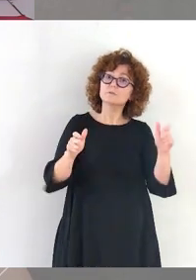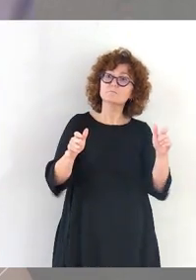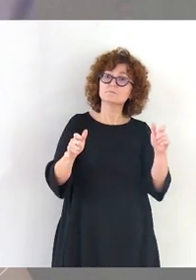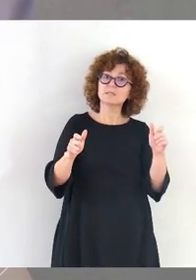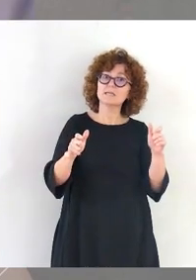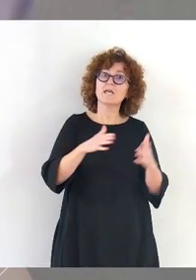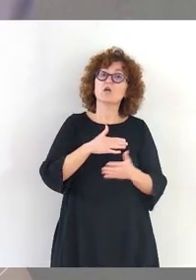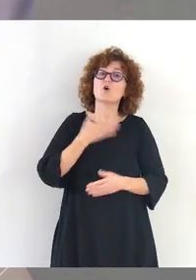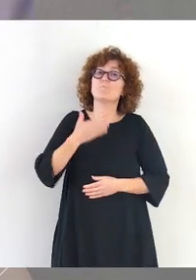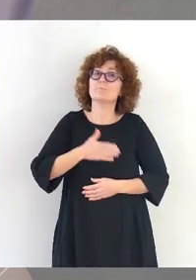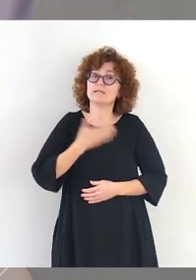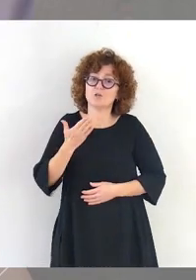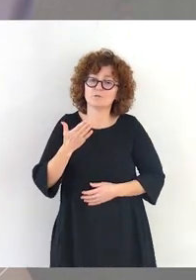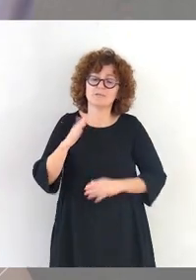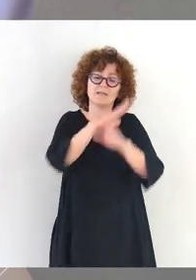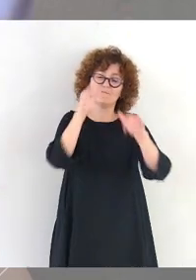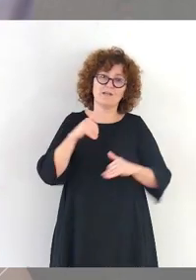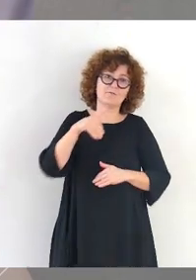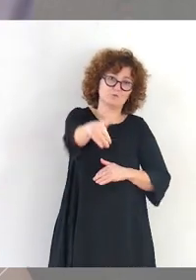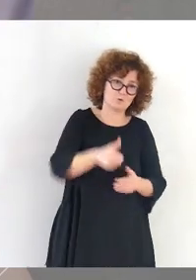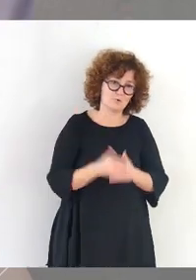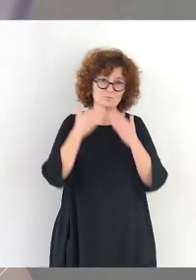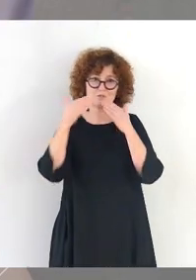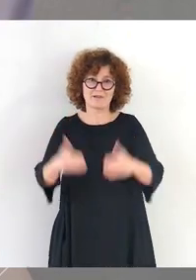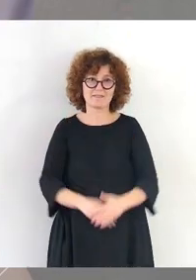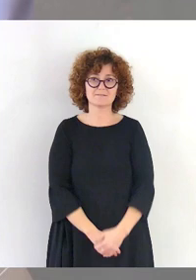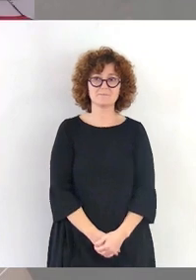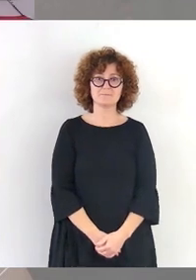y desearos un muy feliz futuro Muchas